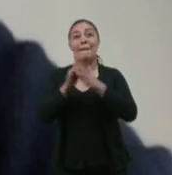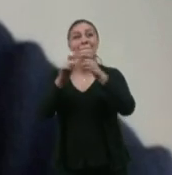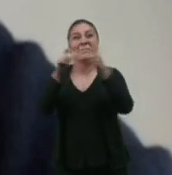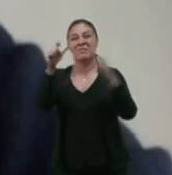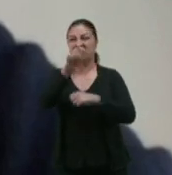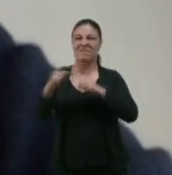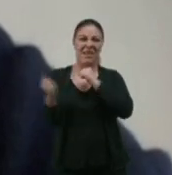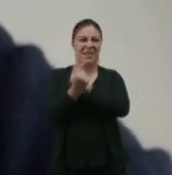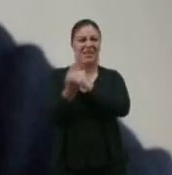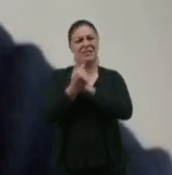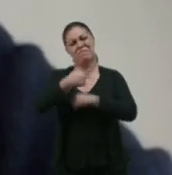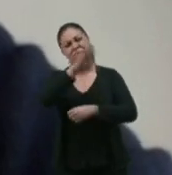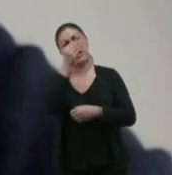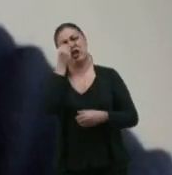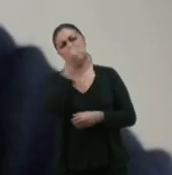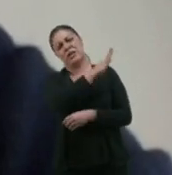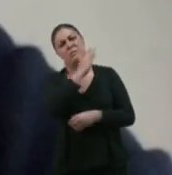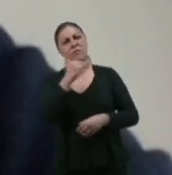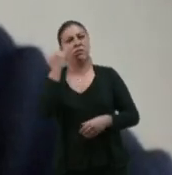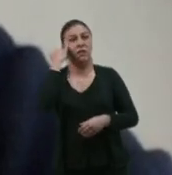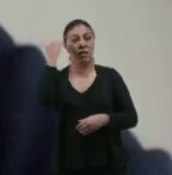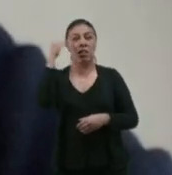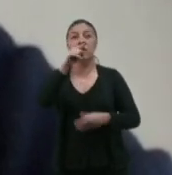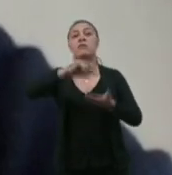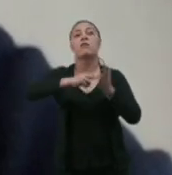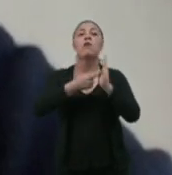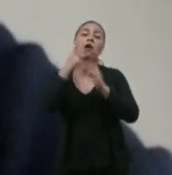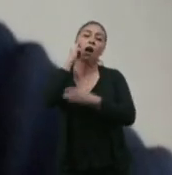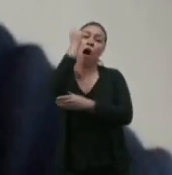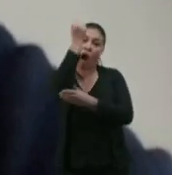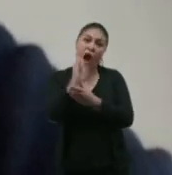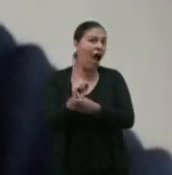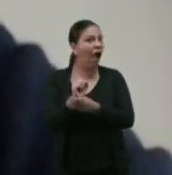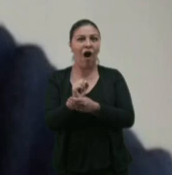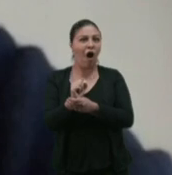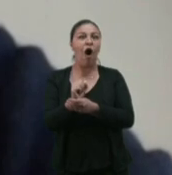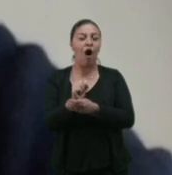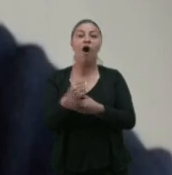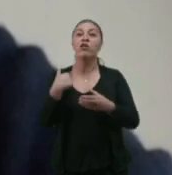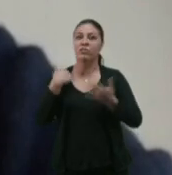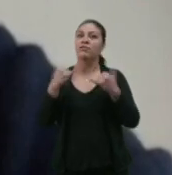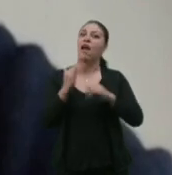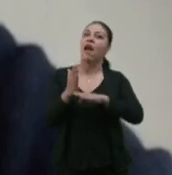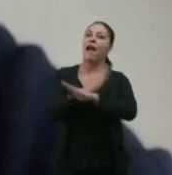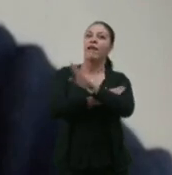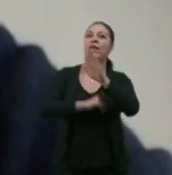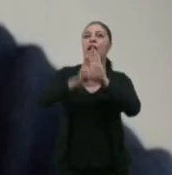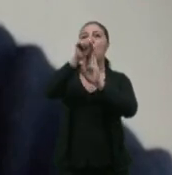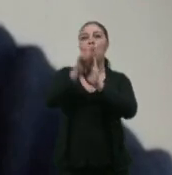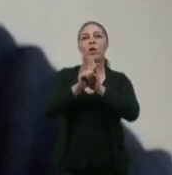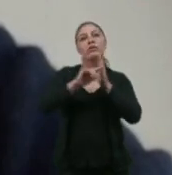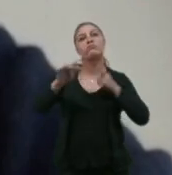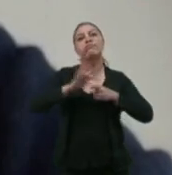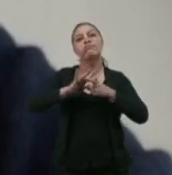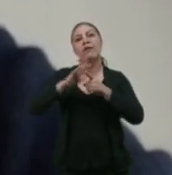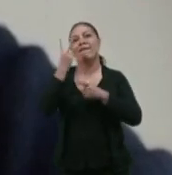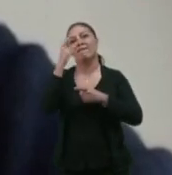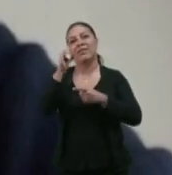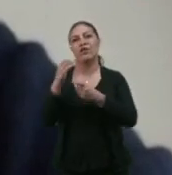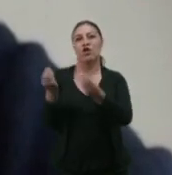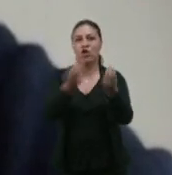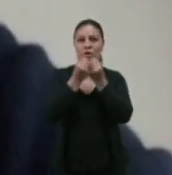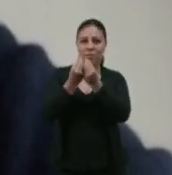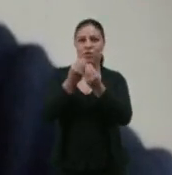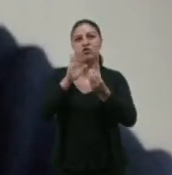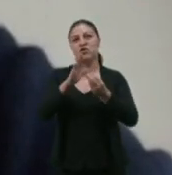funcionar, no se desanimen. Yo antes de empezar Mercado Libre hice una encuesta con 20 compañeros latinoamericanos de la Universidad de Stanford.